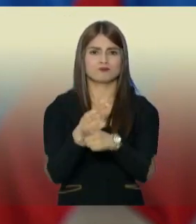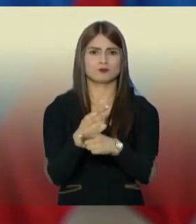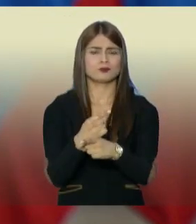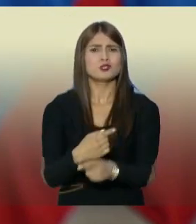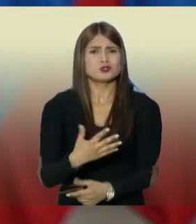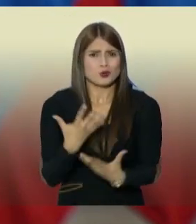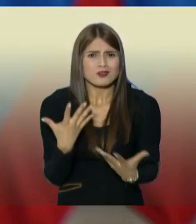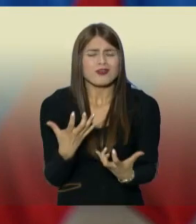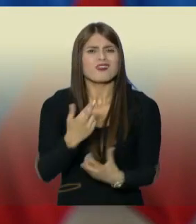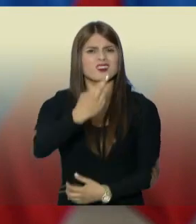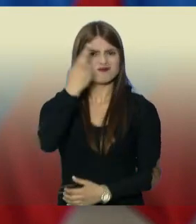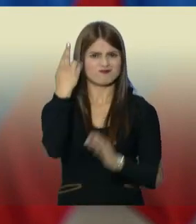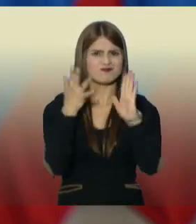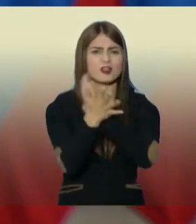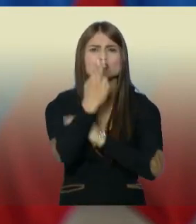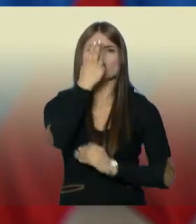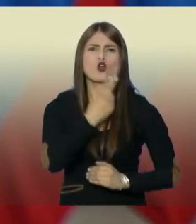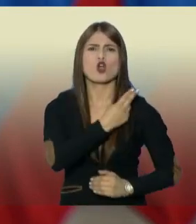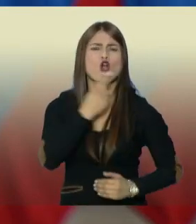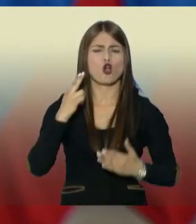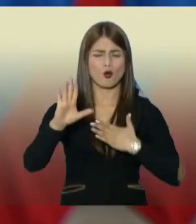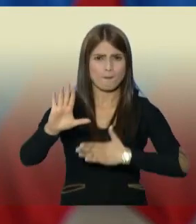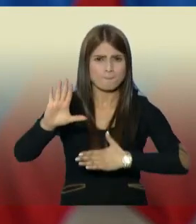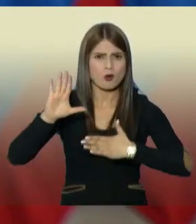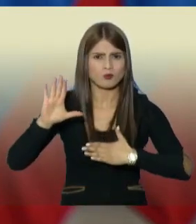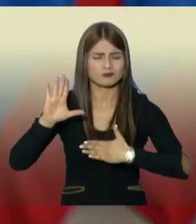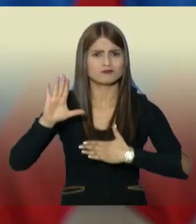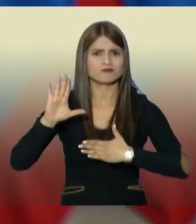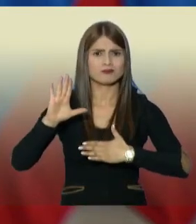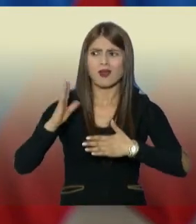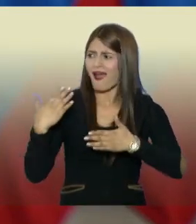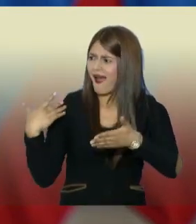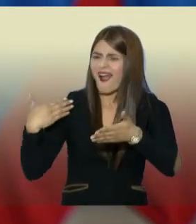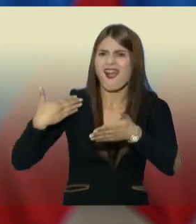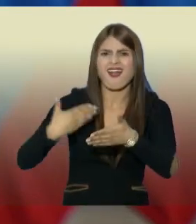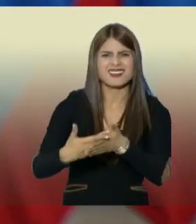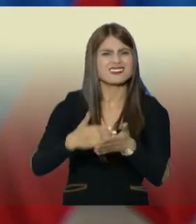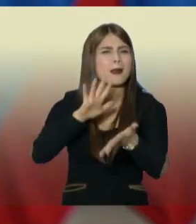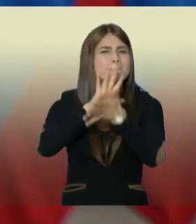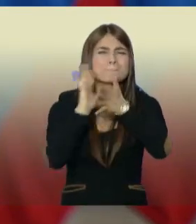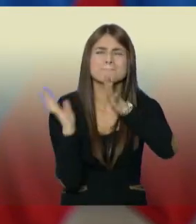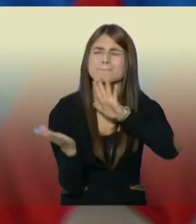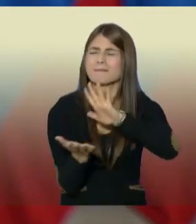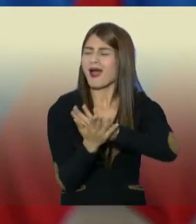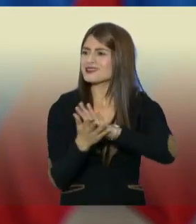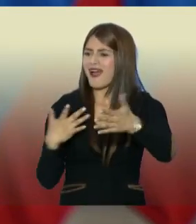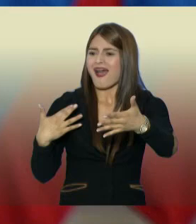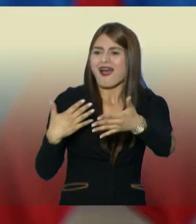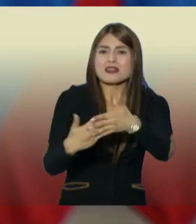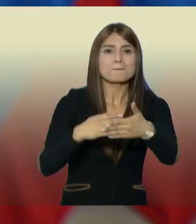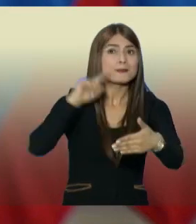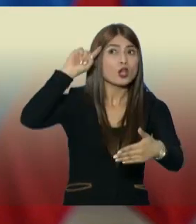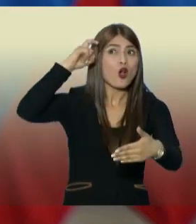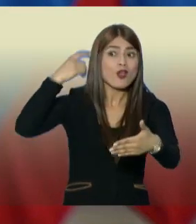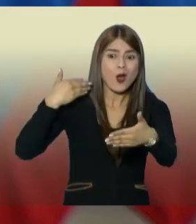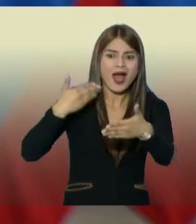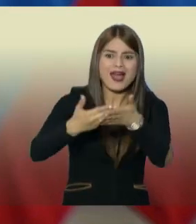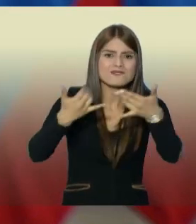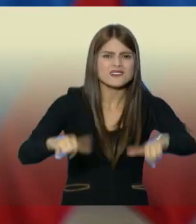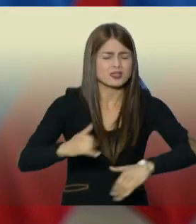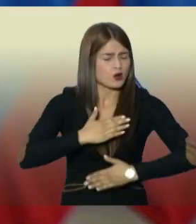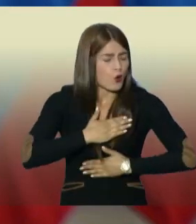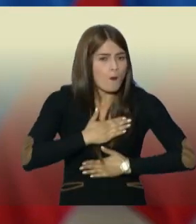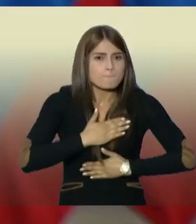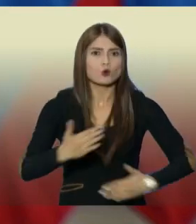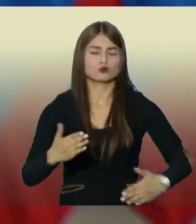compromiso con ustedes con ese mandato con la paz hasta el último día de mi gobierno y de mi